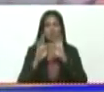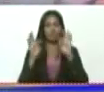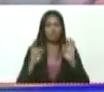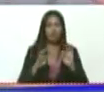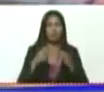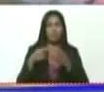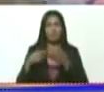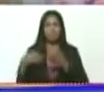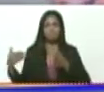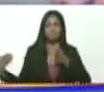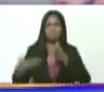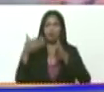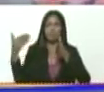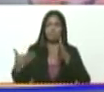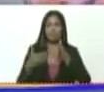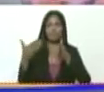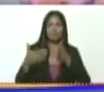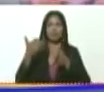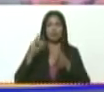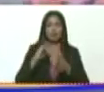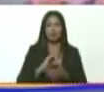el contraataque, en la contraofensiva.